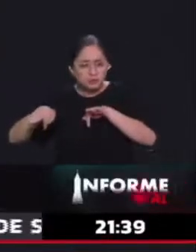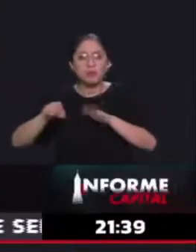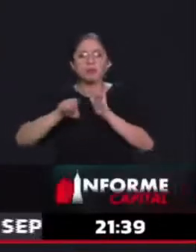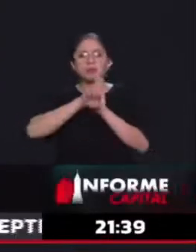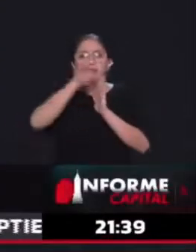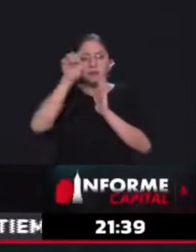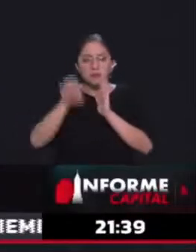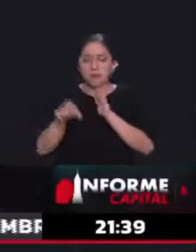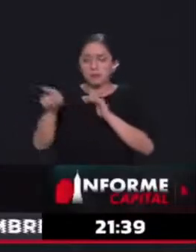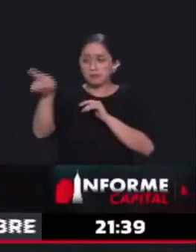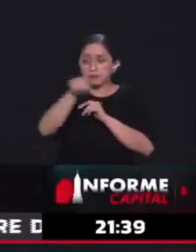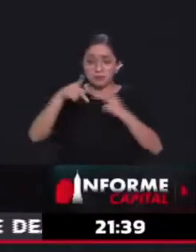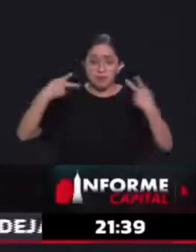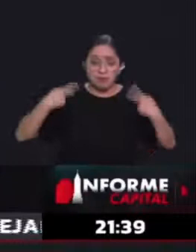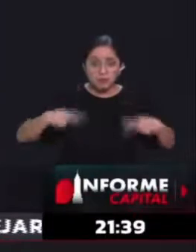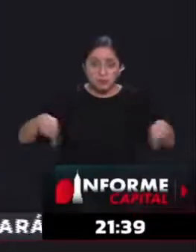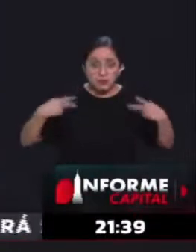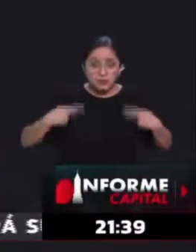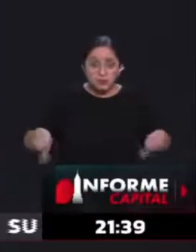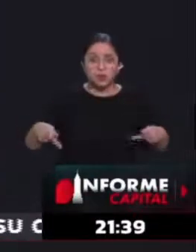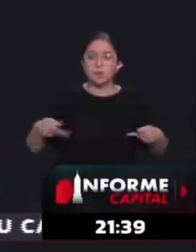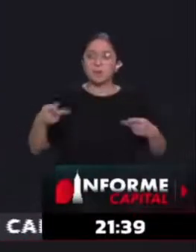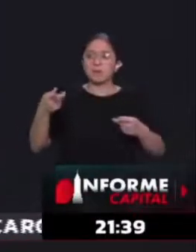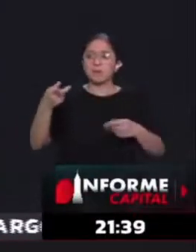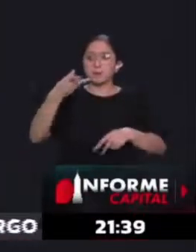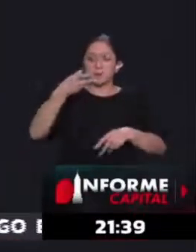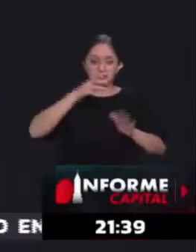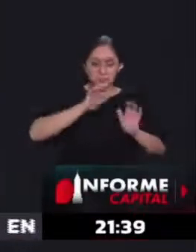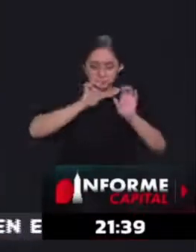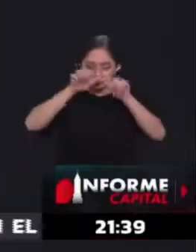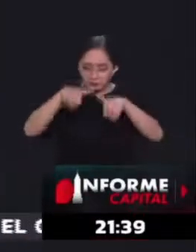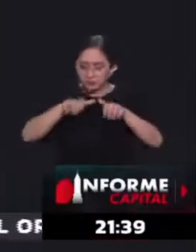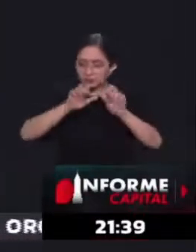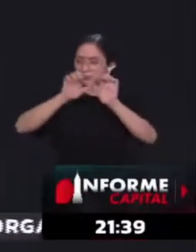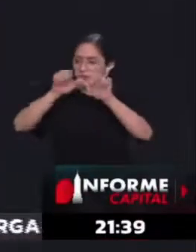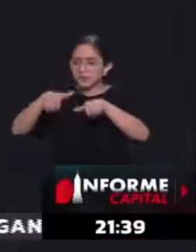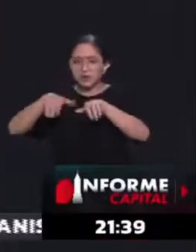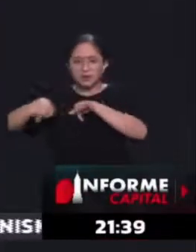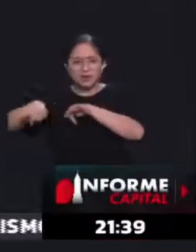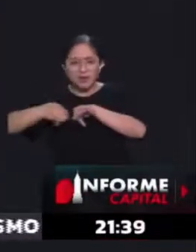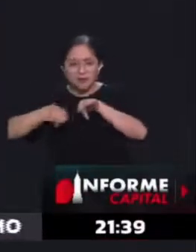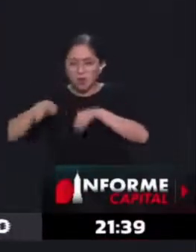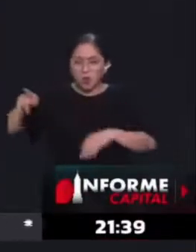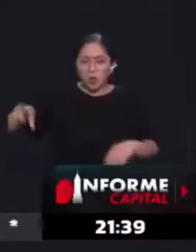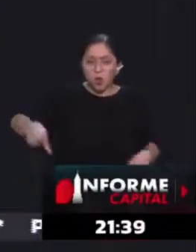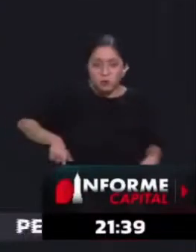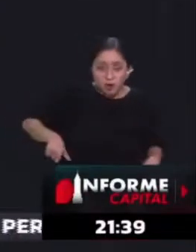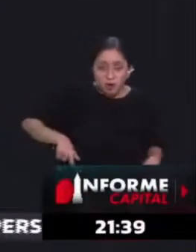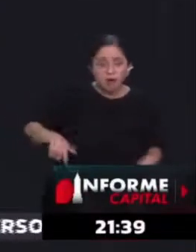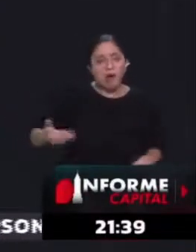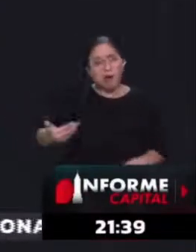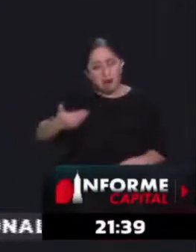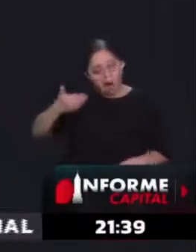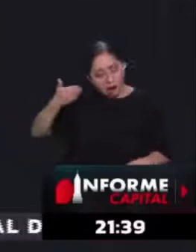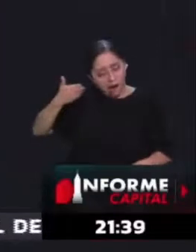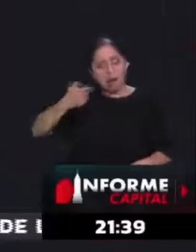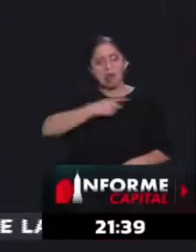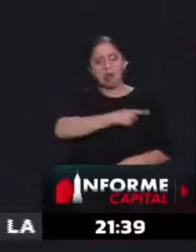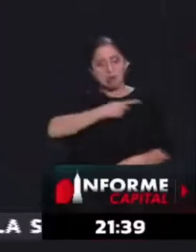son contratadas por el gobierno tuvieran una formación, una sensibilización